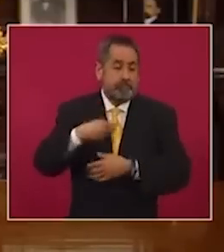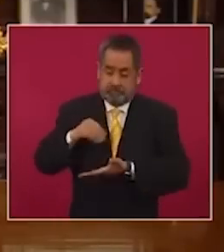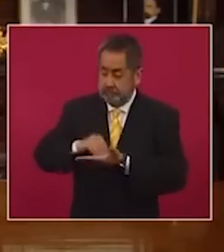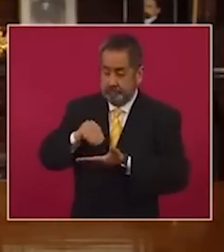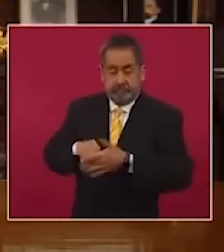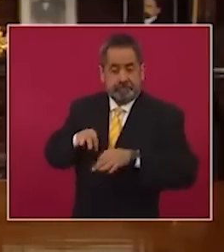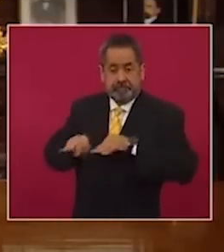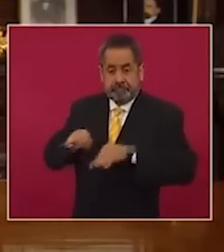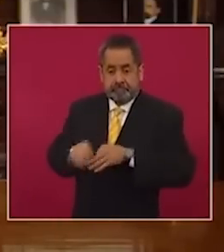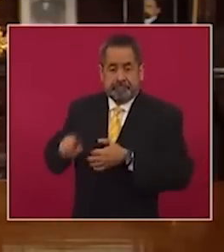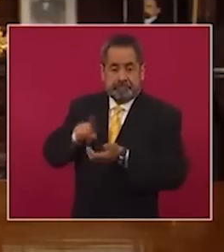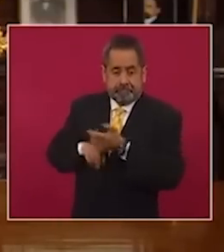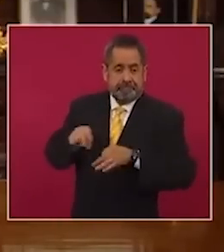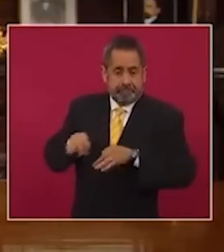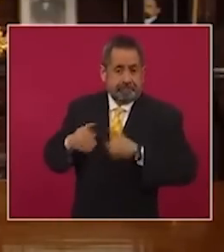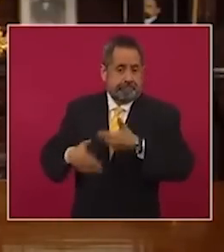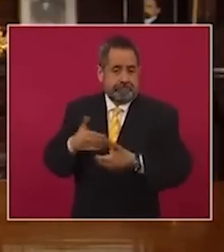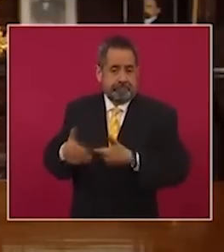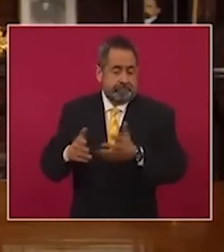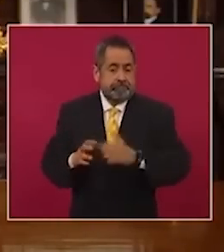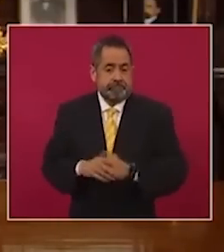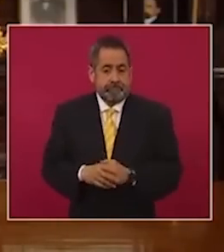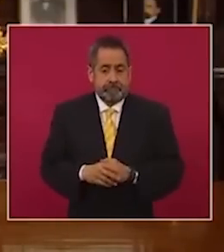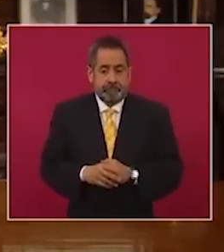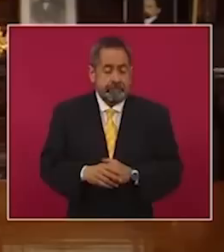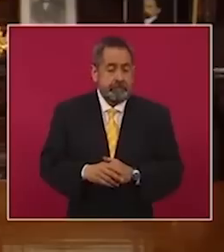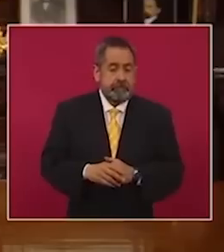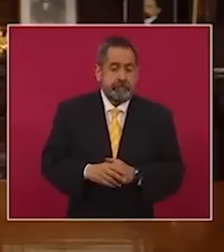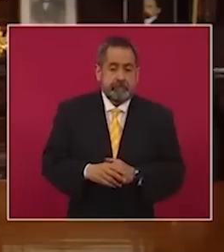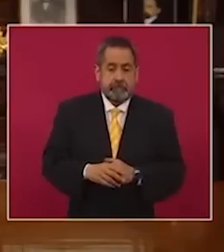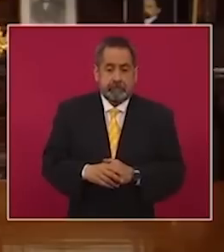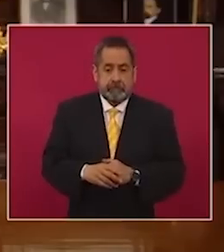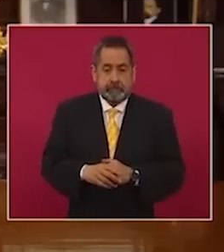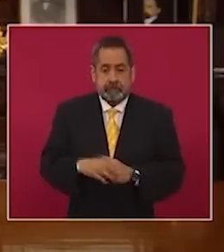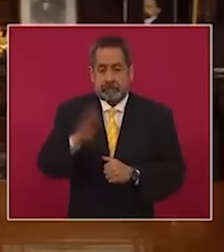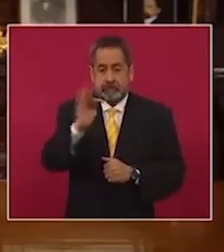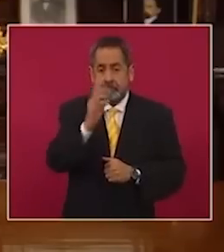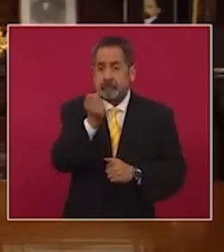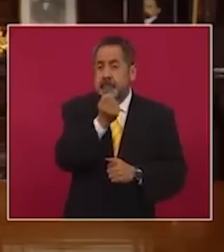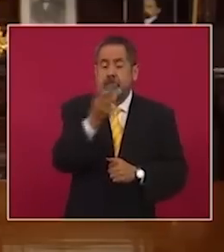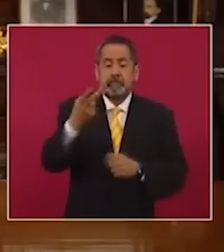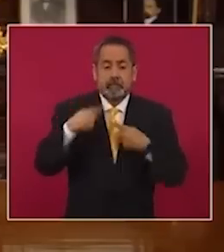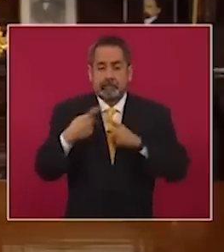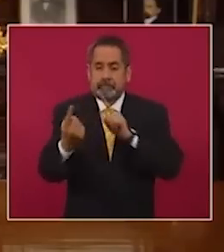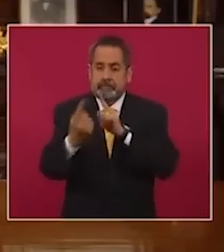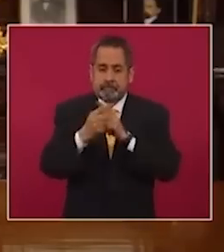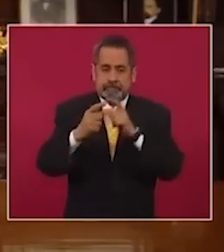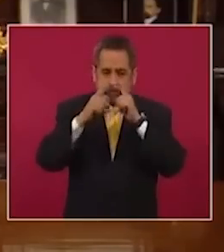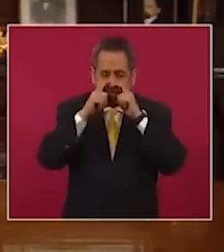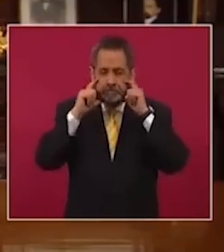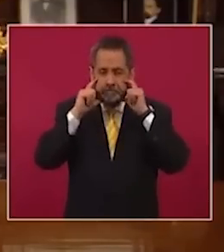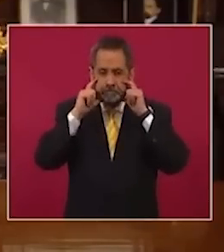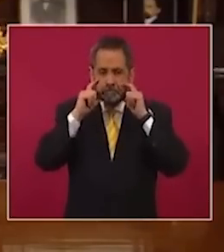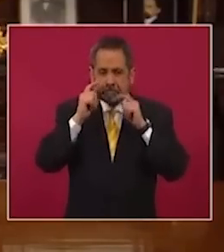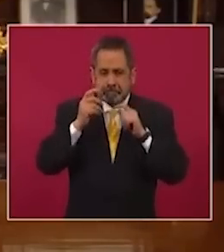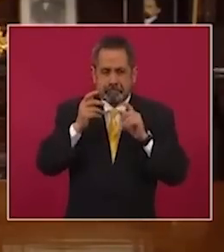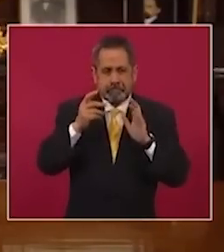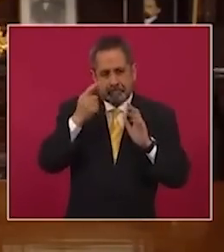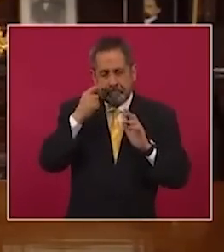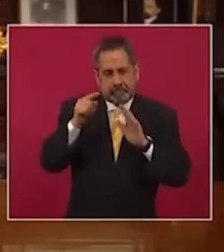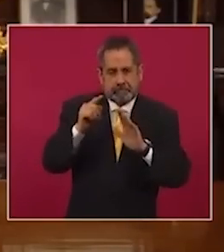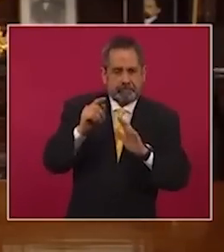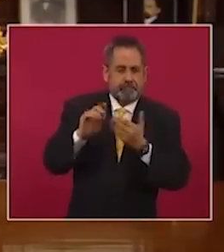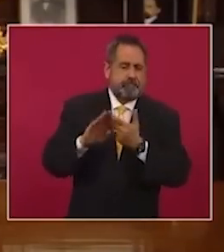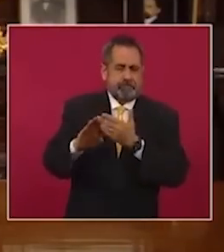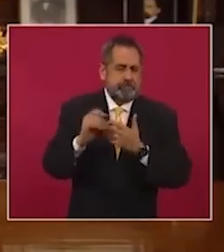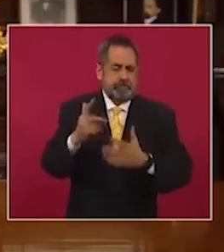trabajando. Si hay personas, me voy a poner el cubrebocas.